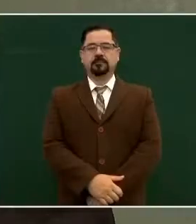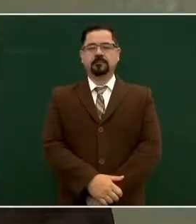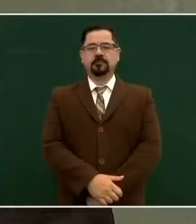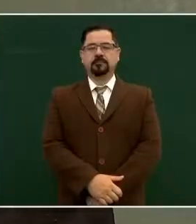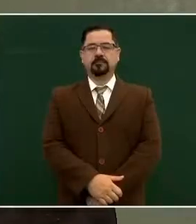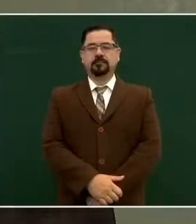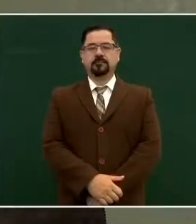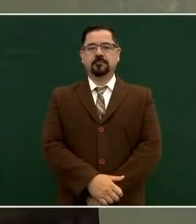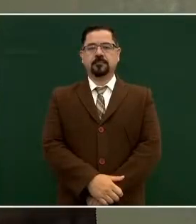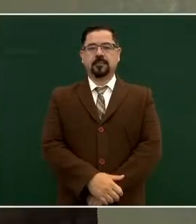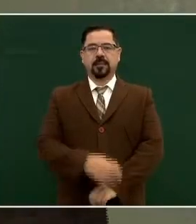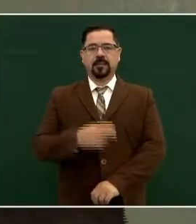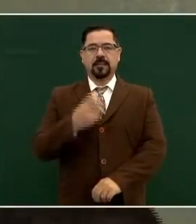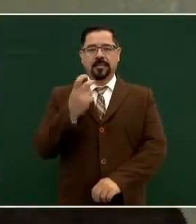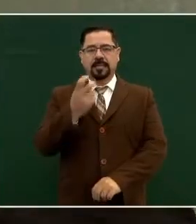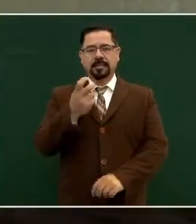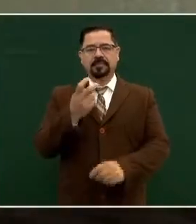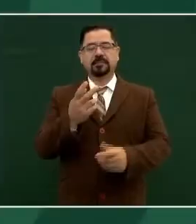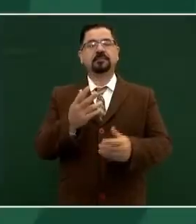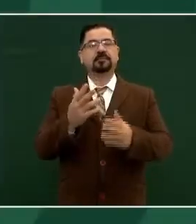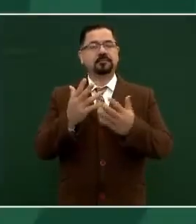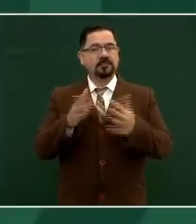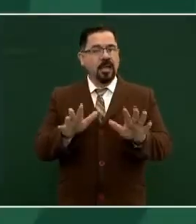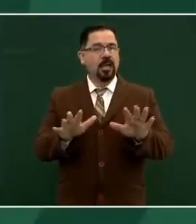Entonces ese es el cambio.